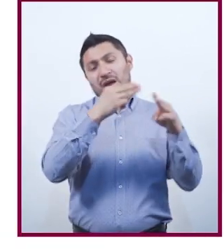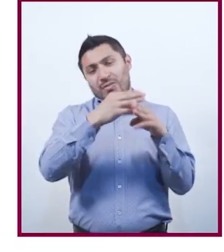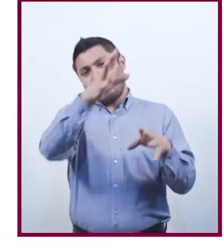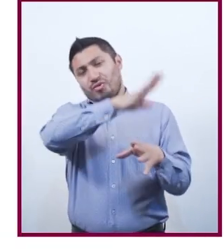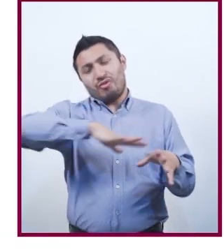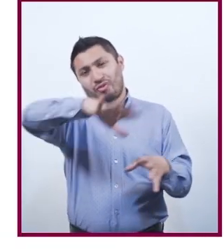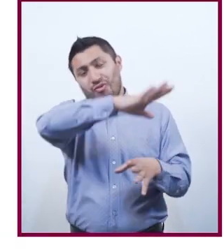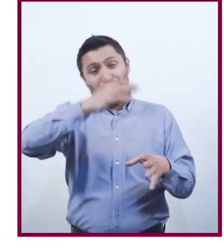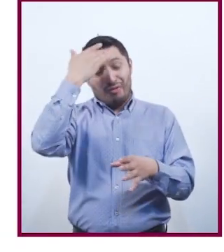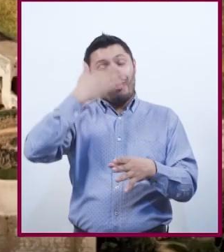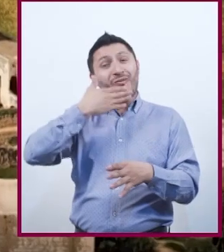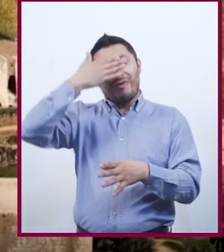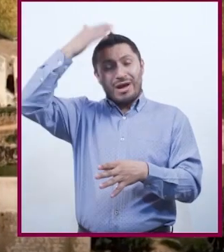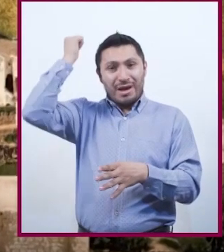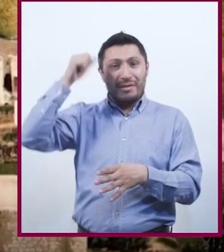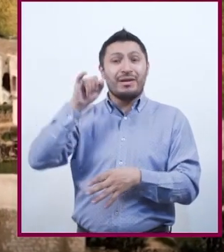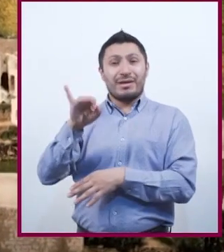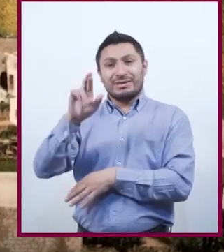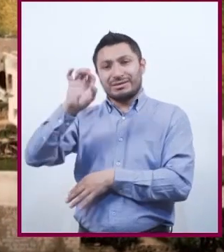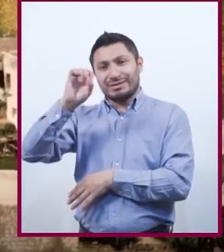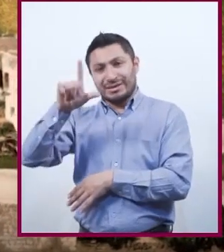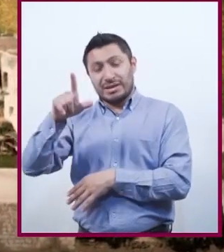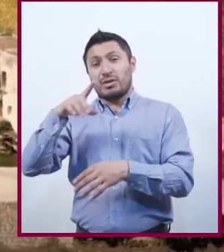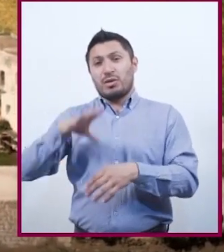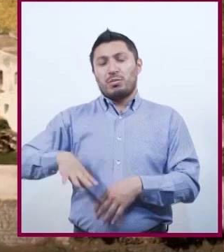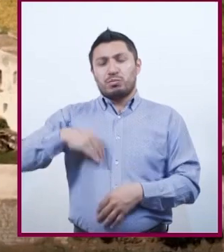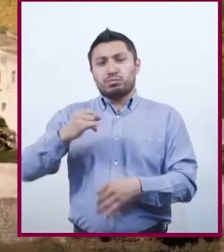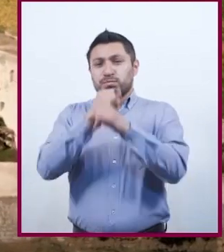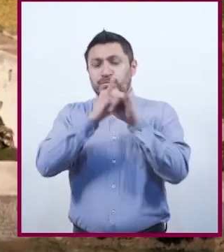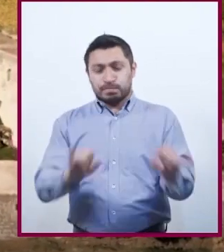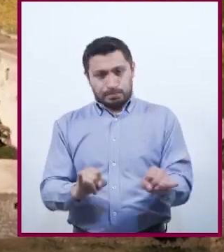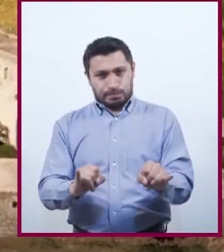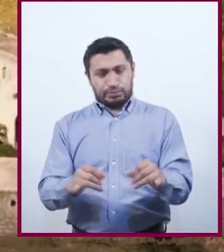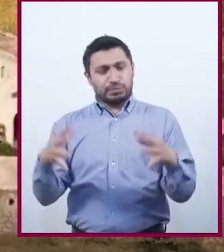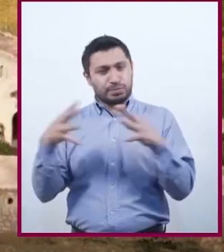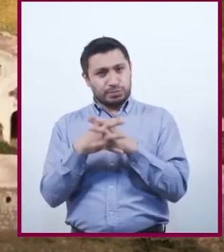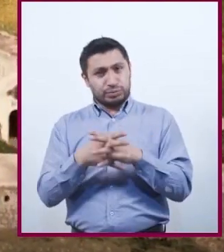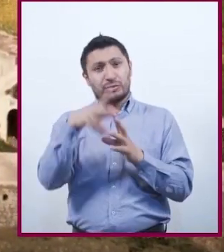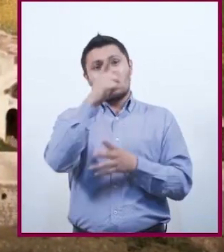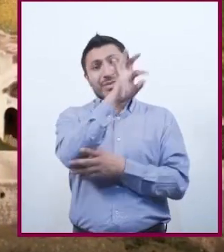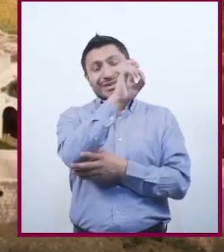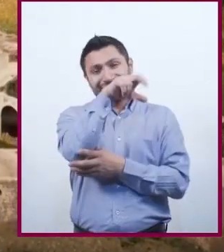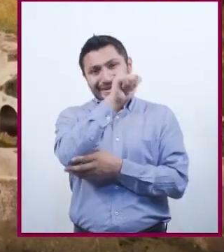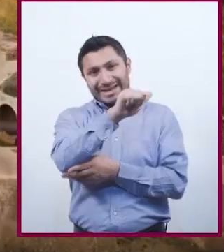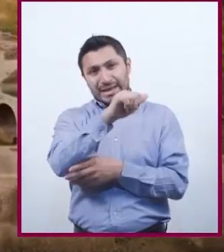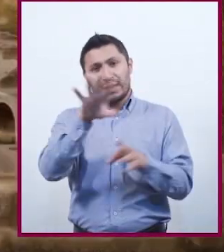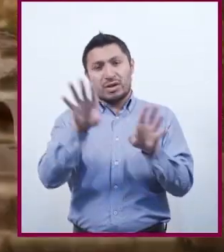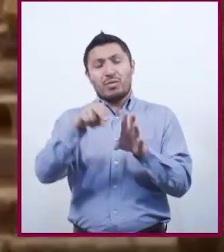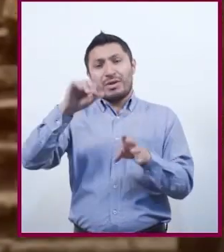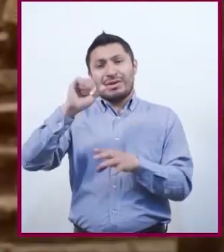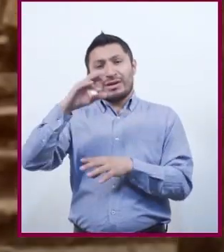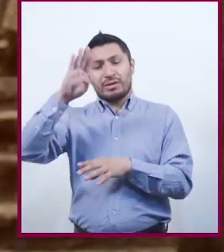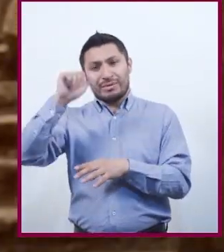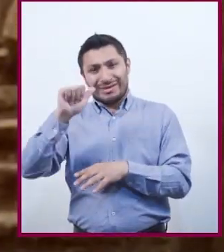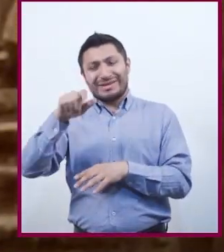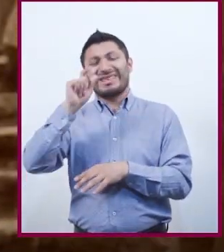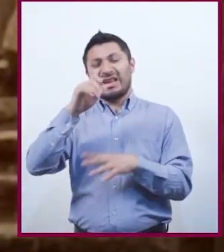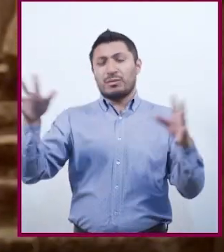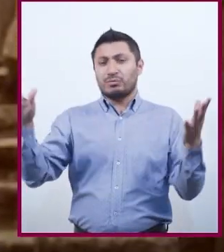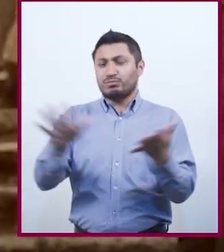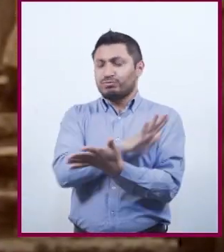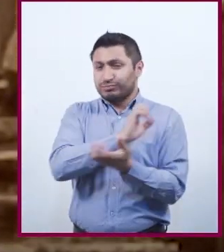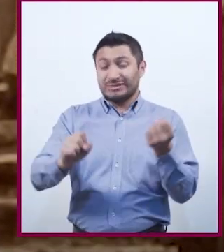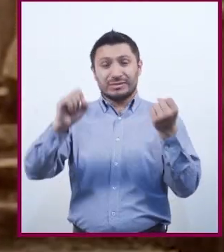el mundo árabe. Para los israelíes fue una lucha de independencia. Los palestinos lo tomaron como la Nakba, es